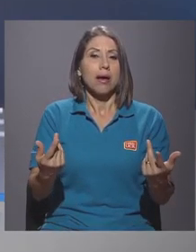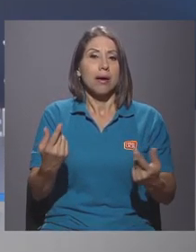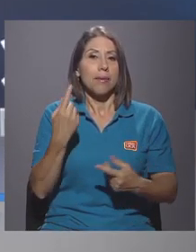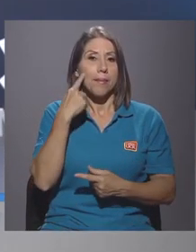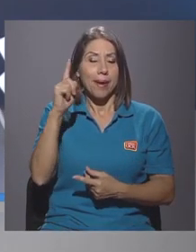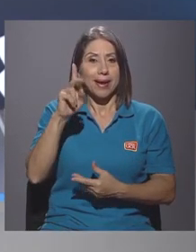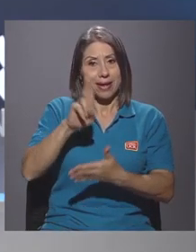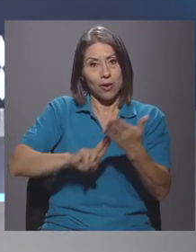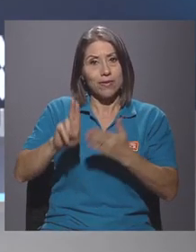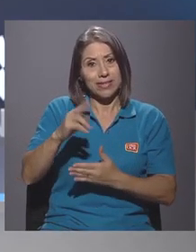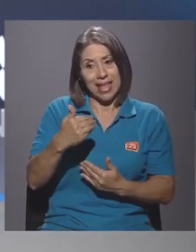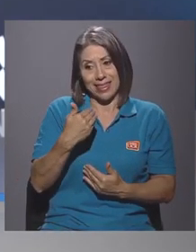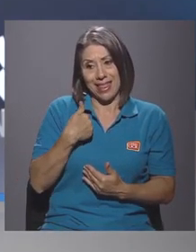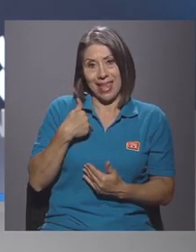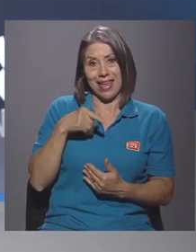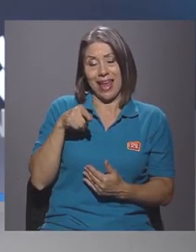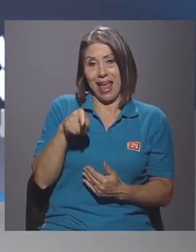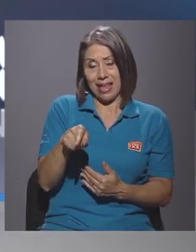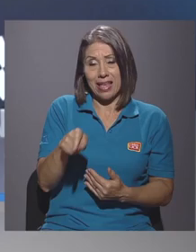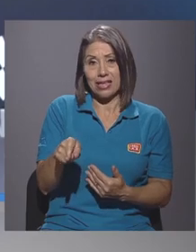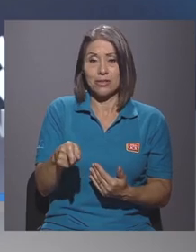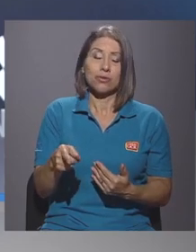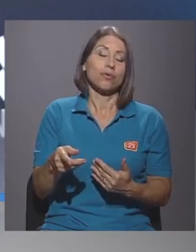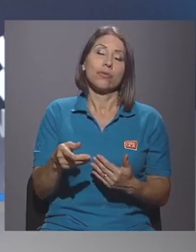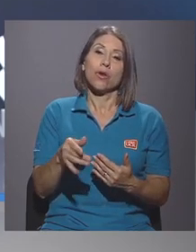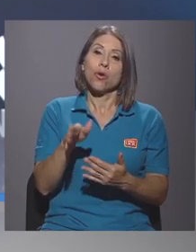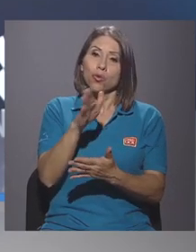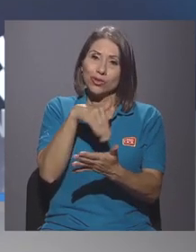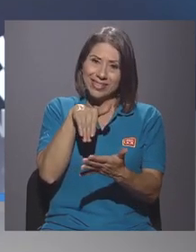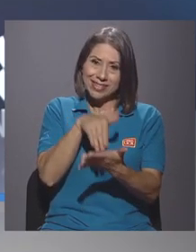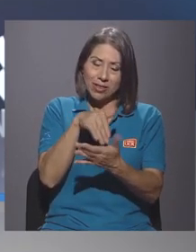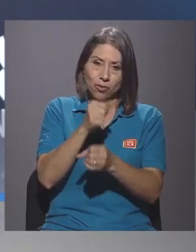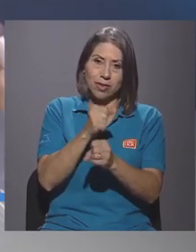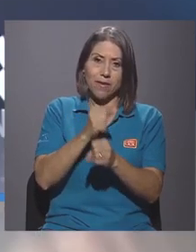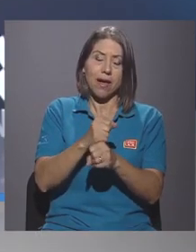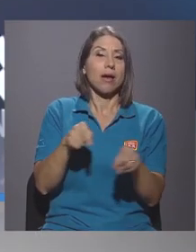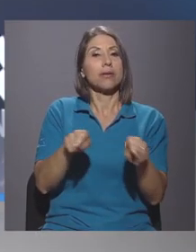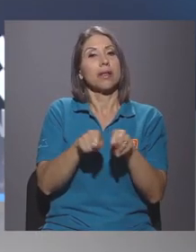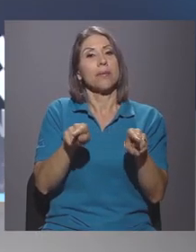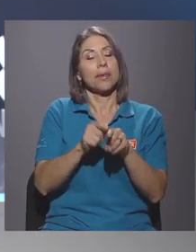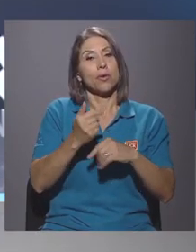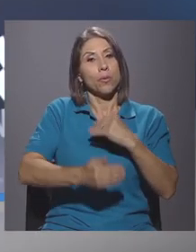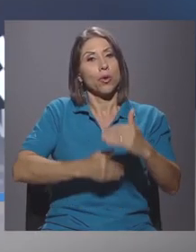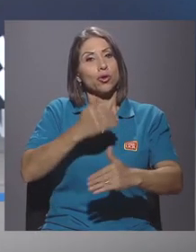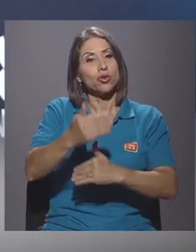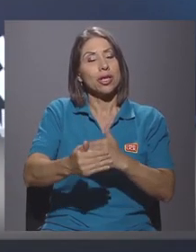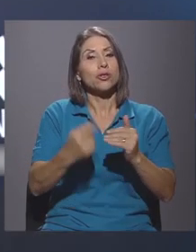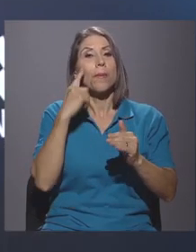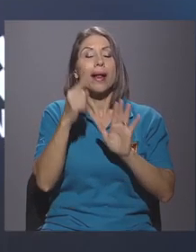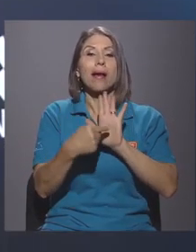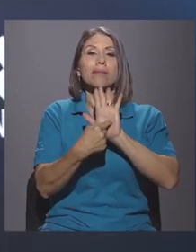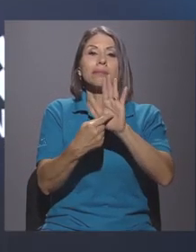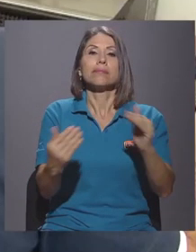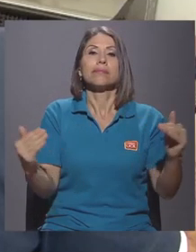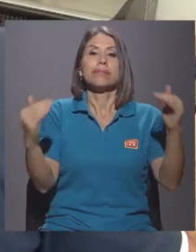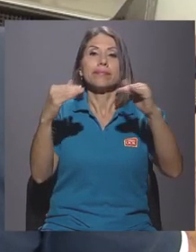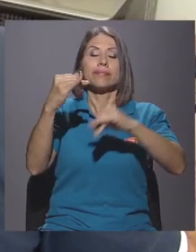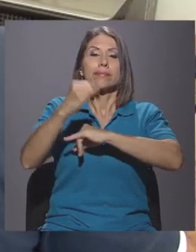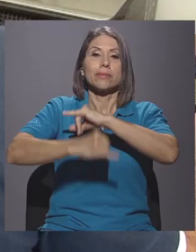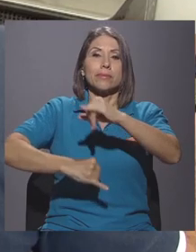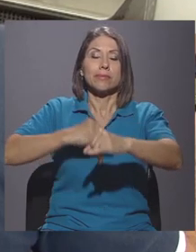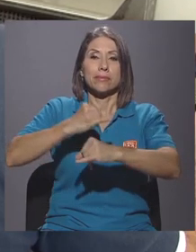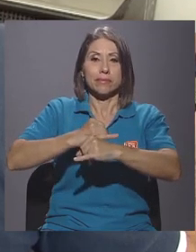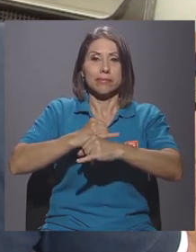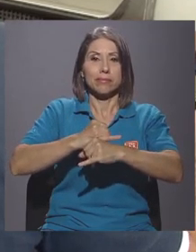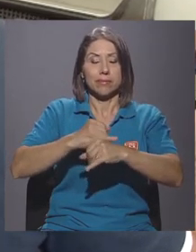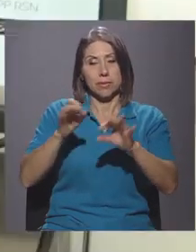este fondo ponerse en el centro de este trabajo también, y también de un proceso de internacionalización que es tan importante también para la